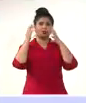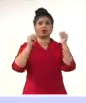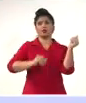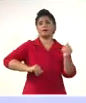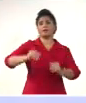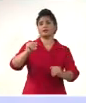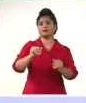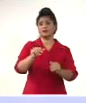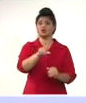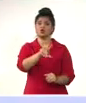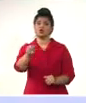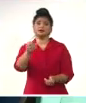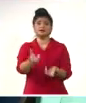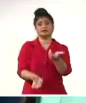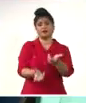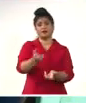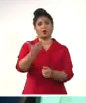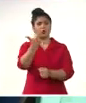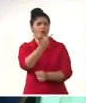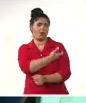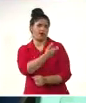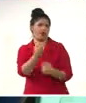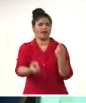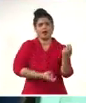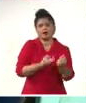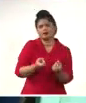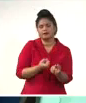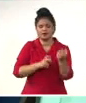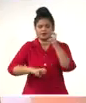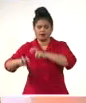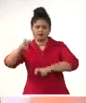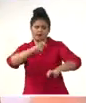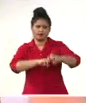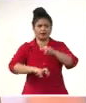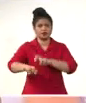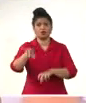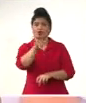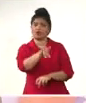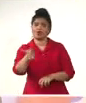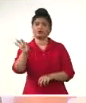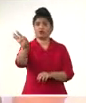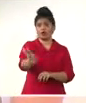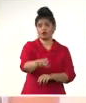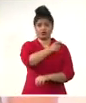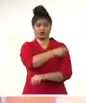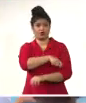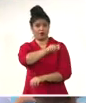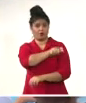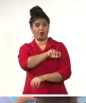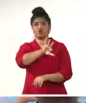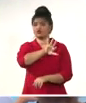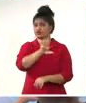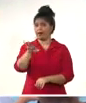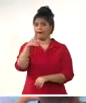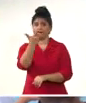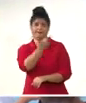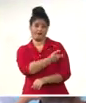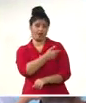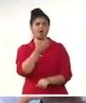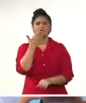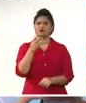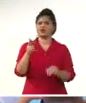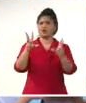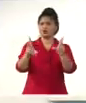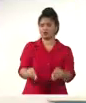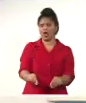ensayos clínicos, la inmunización del 99% de su población y haber consolidado 11 polos productivos y la política